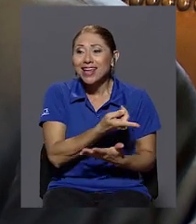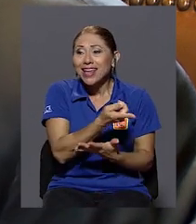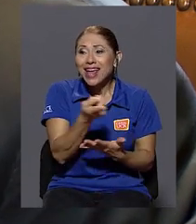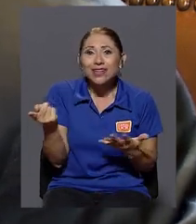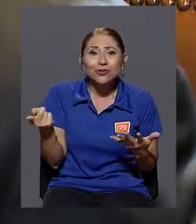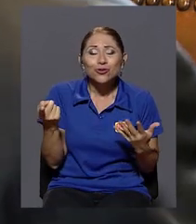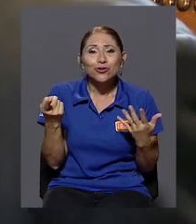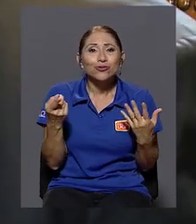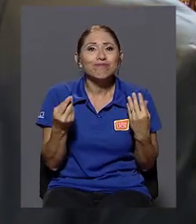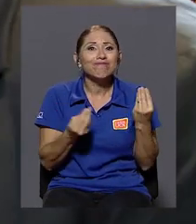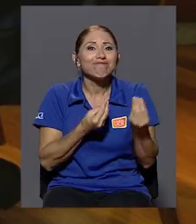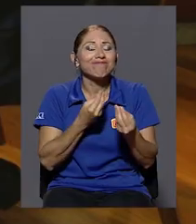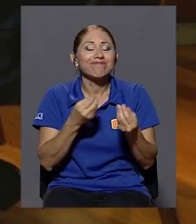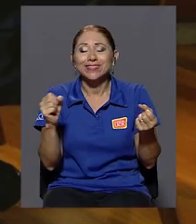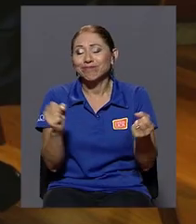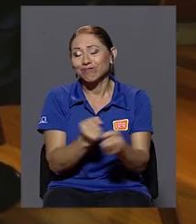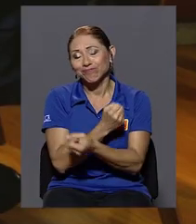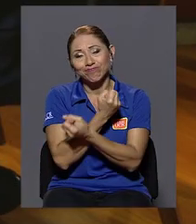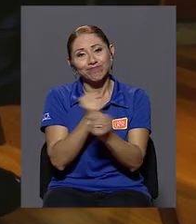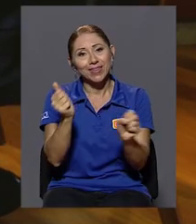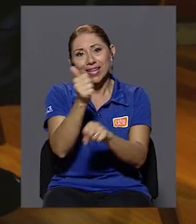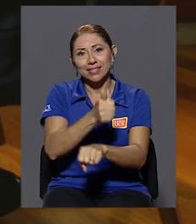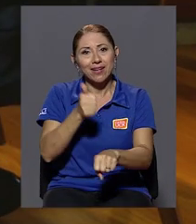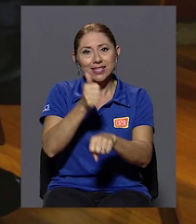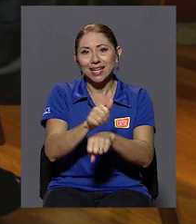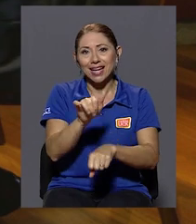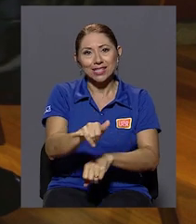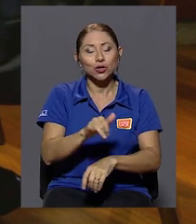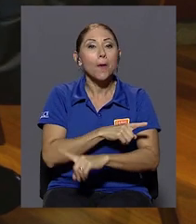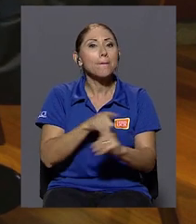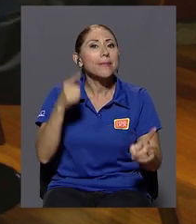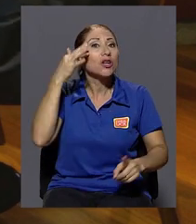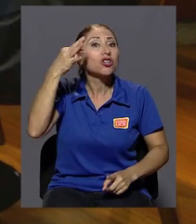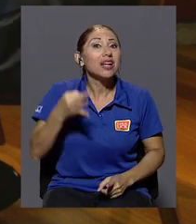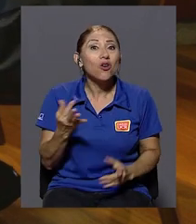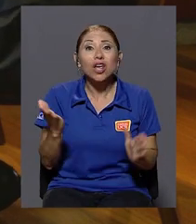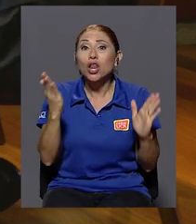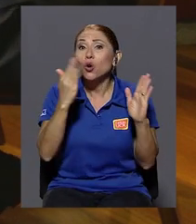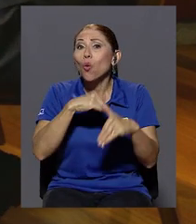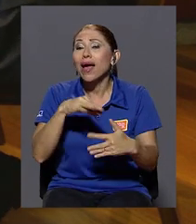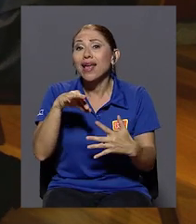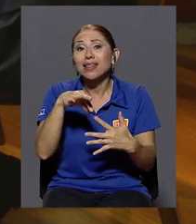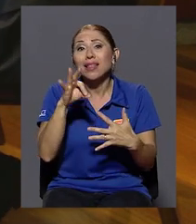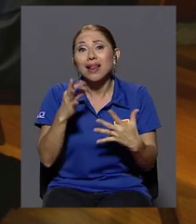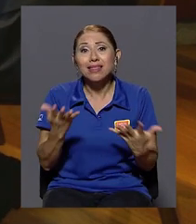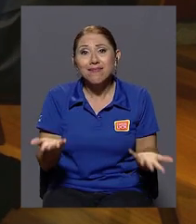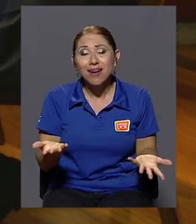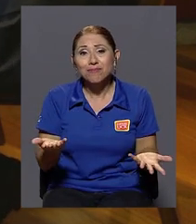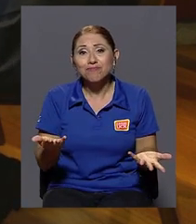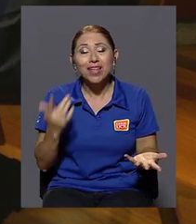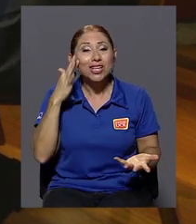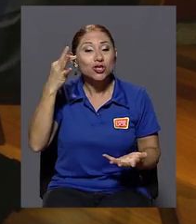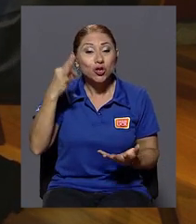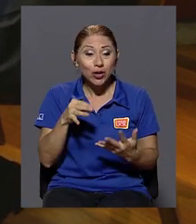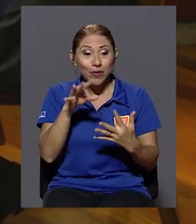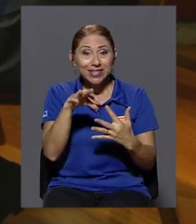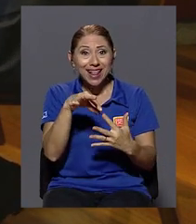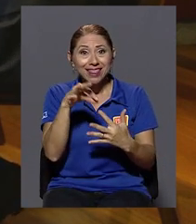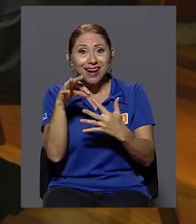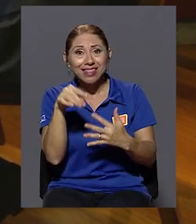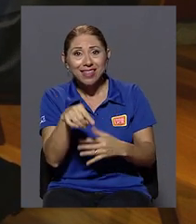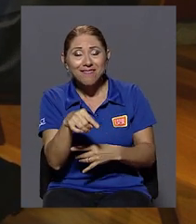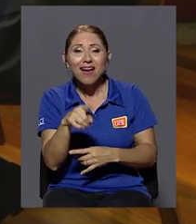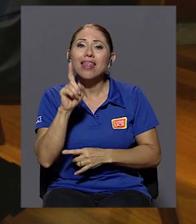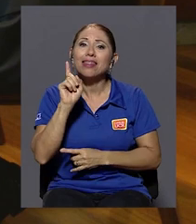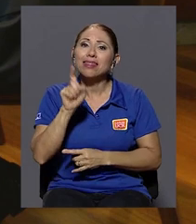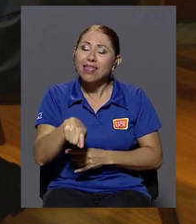la imposibilidad de poder establecer esto. Pero creo que no tenemos alternativa. Y creo que esa alternativa tiene